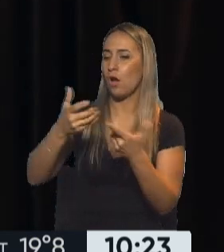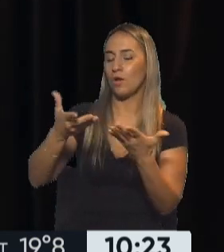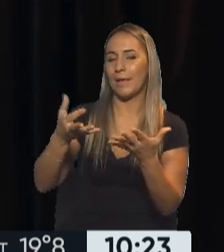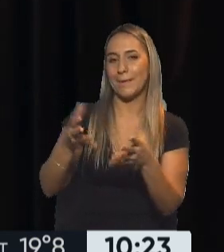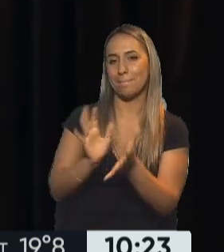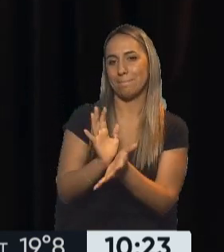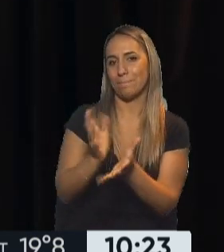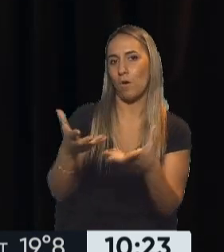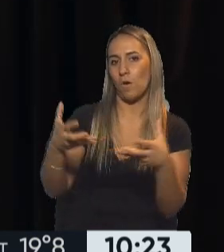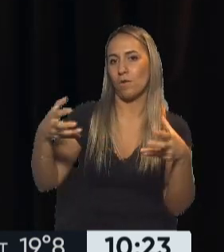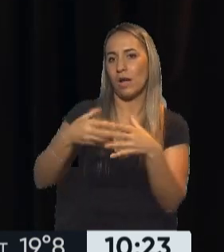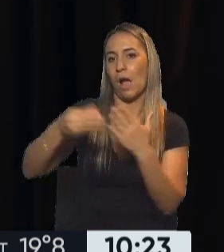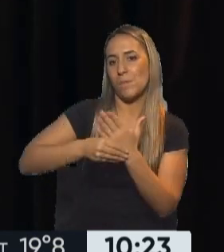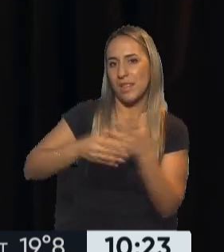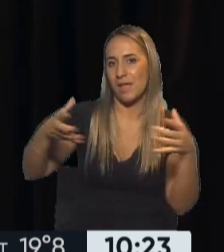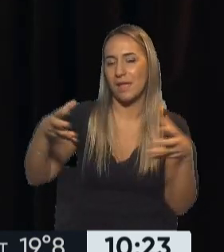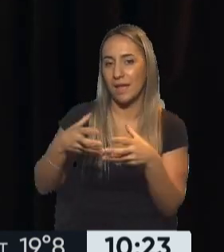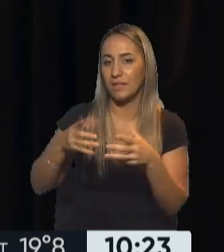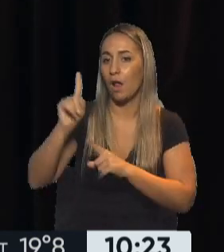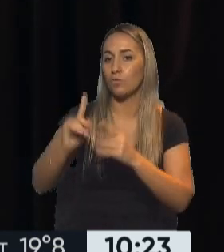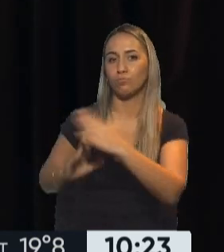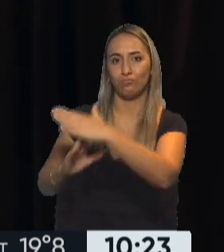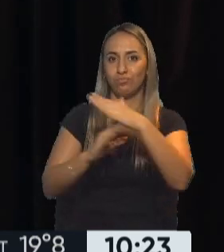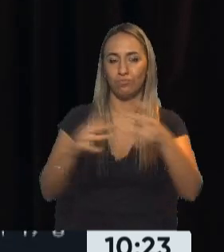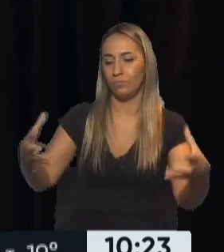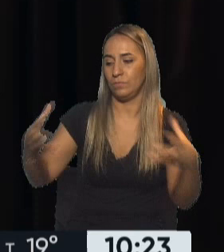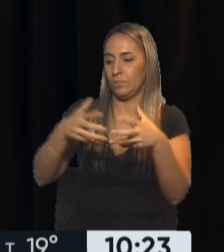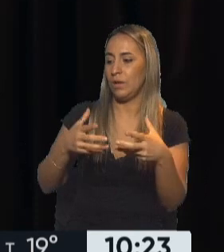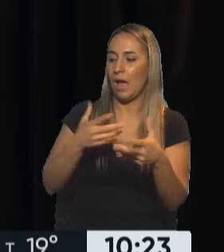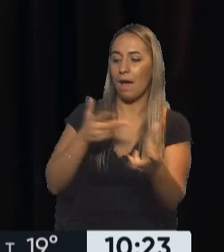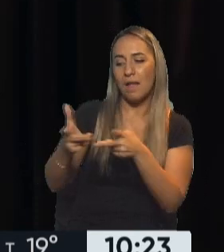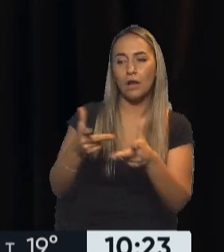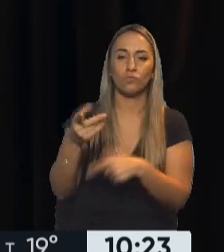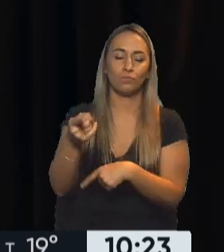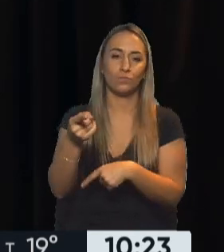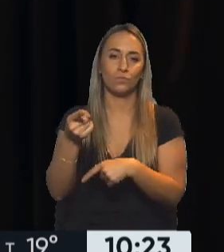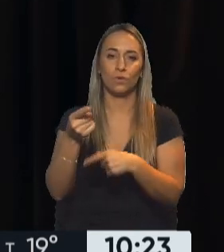y con algunos dirigentes para simplemente, compañeros y compañeras,